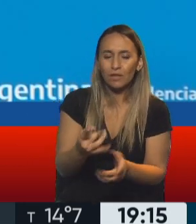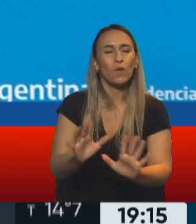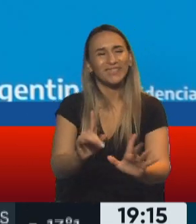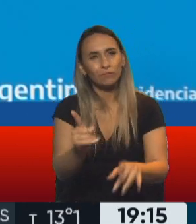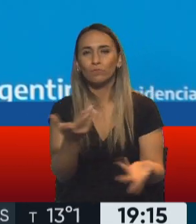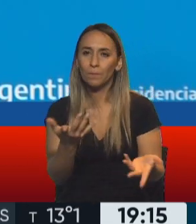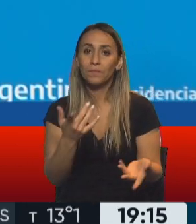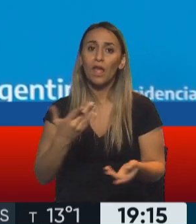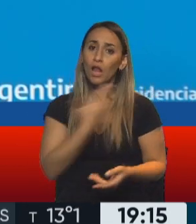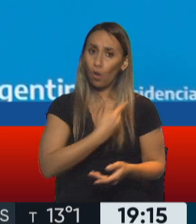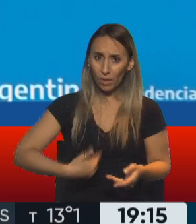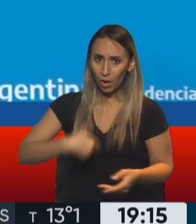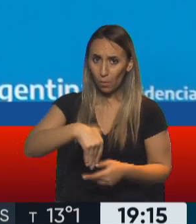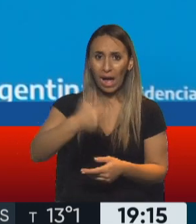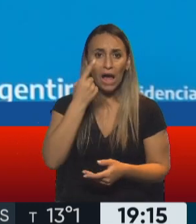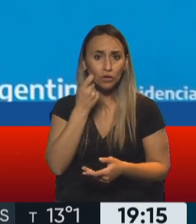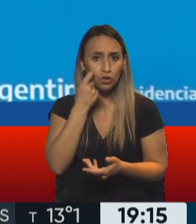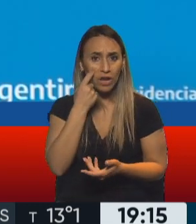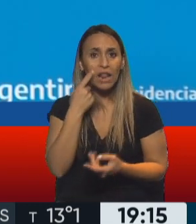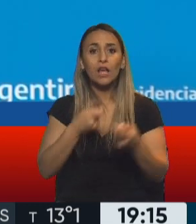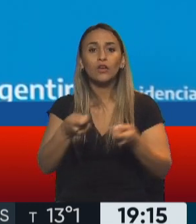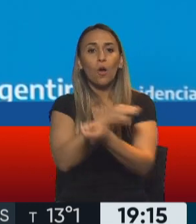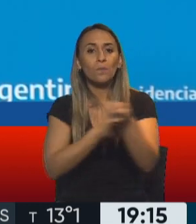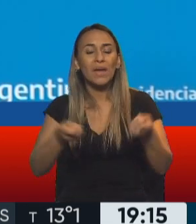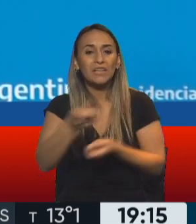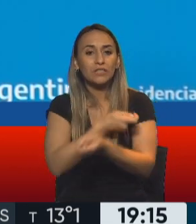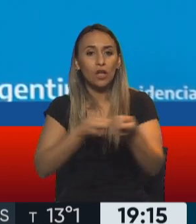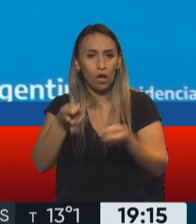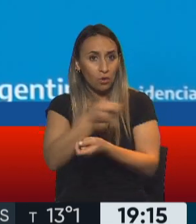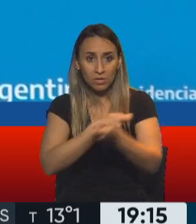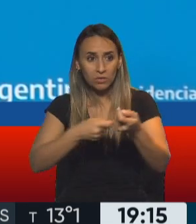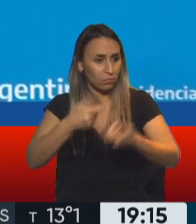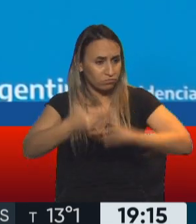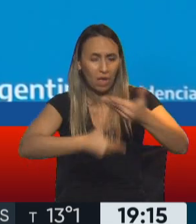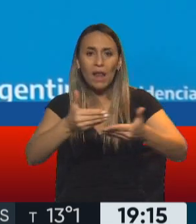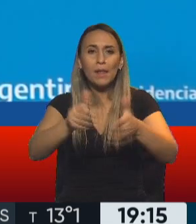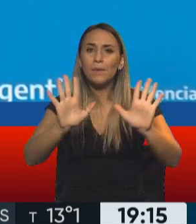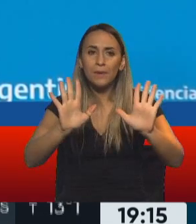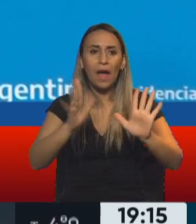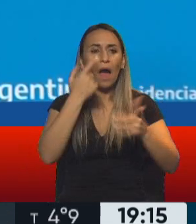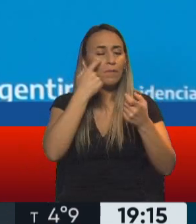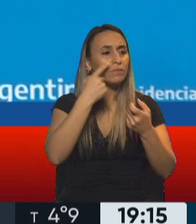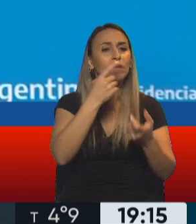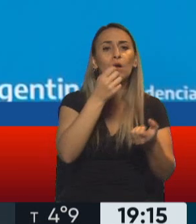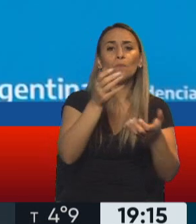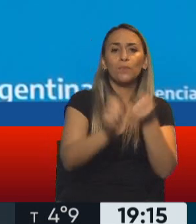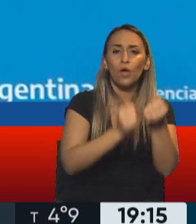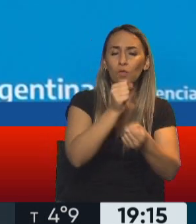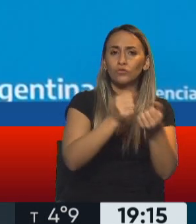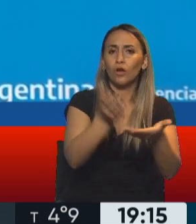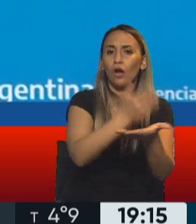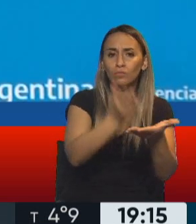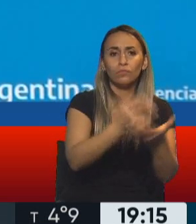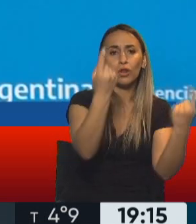va a garantizar que el comercio se mantenga libremente, que los productos lleguen a la mesa familiar, que las familias